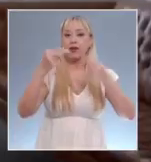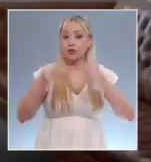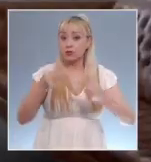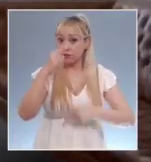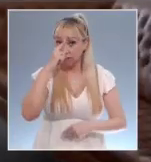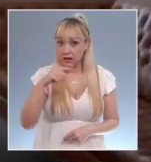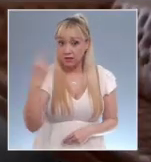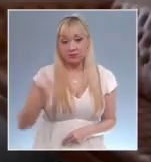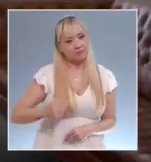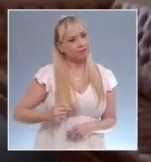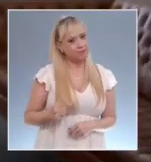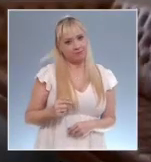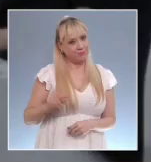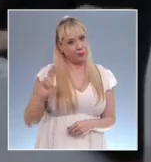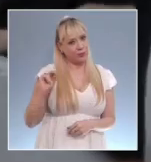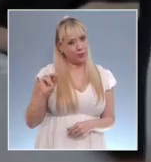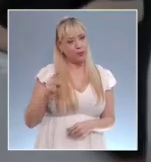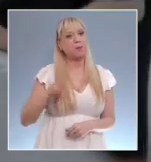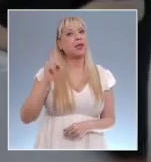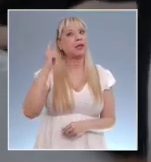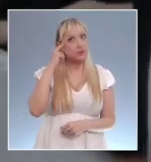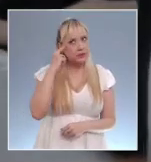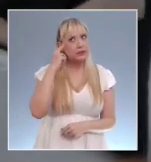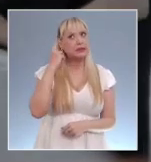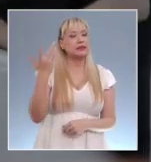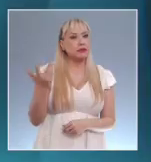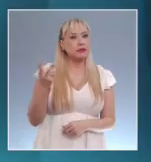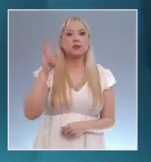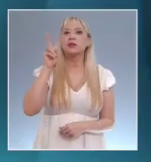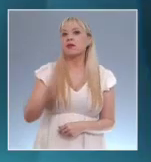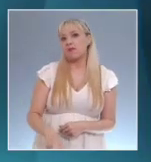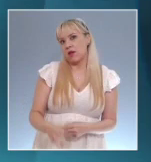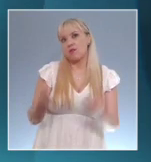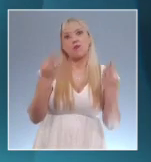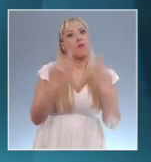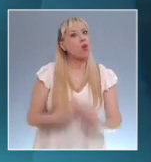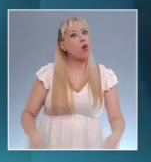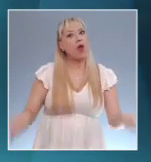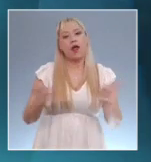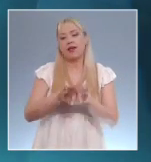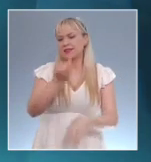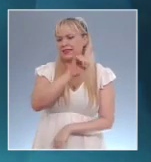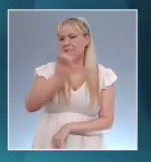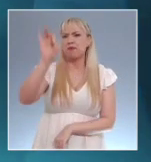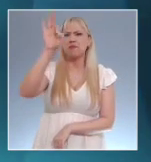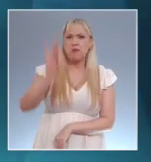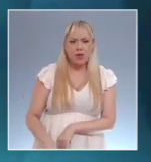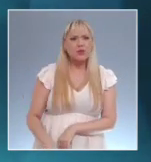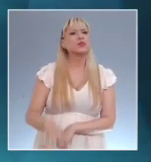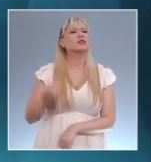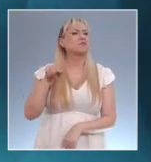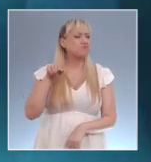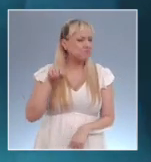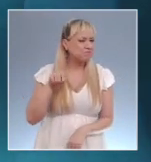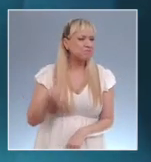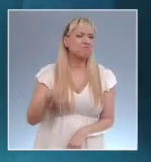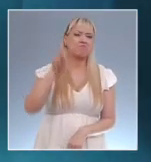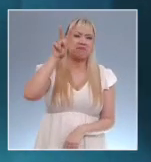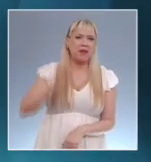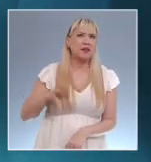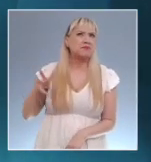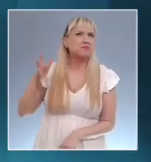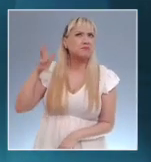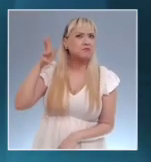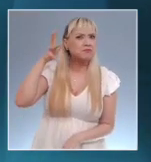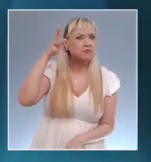conscientes de que vale la pena al 100%. Entonces, nuevamente, prepárate para la aventura. Es algo muy